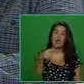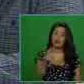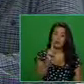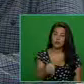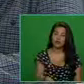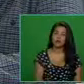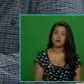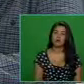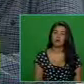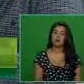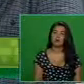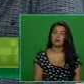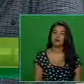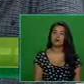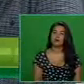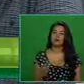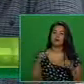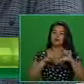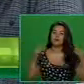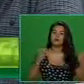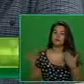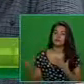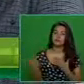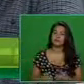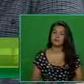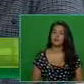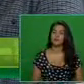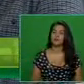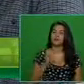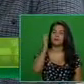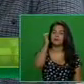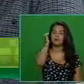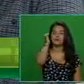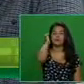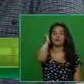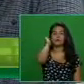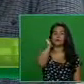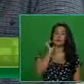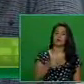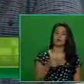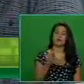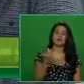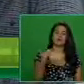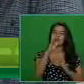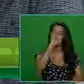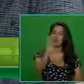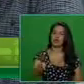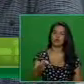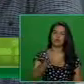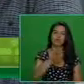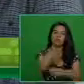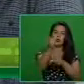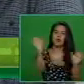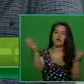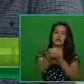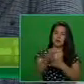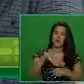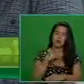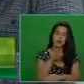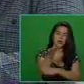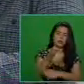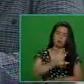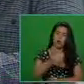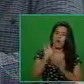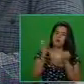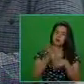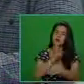un usuario que es Fundación Ciara, ¿no? Okay. Y están los canales directos, que es acudir a cada una de nuestras oficinas,